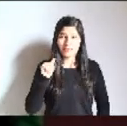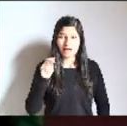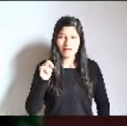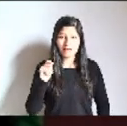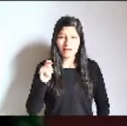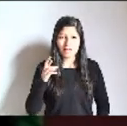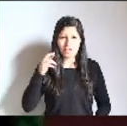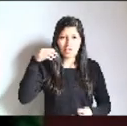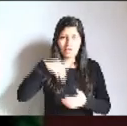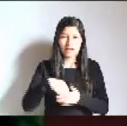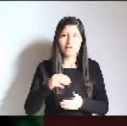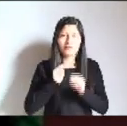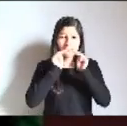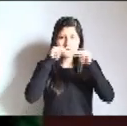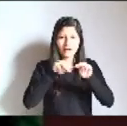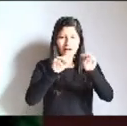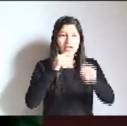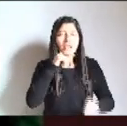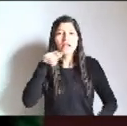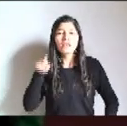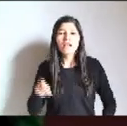mar, ella les obedecería.